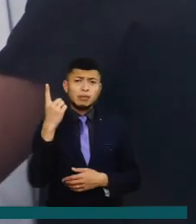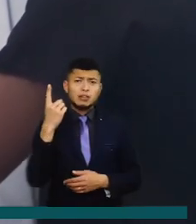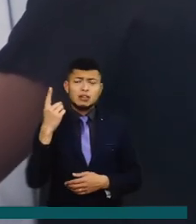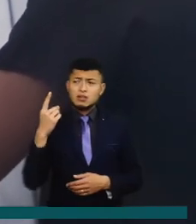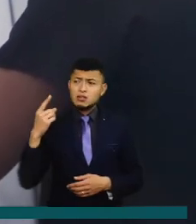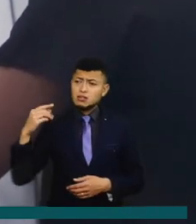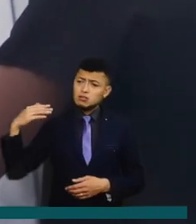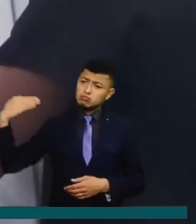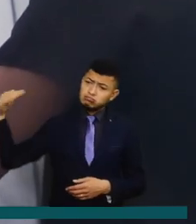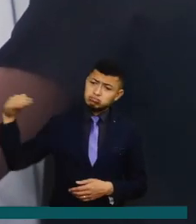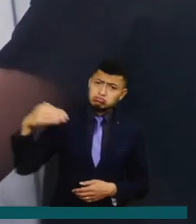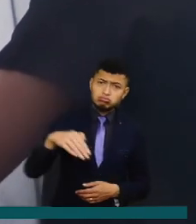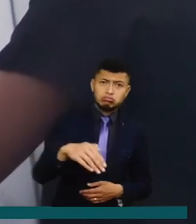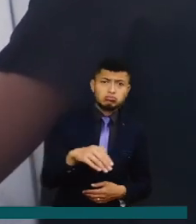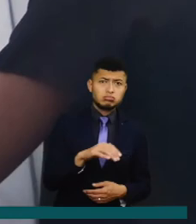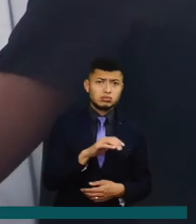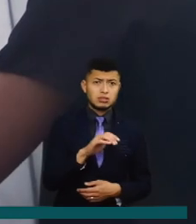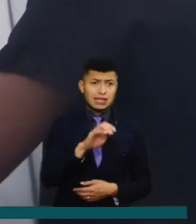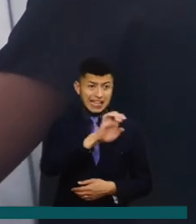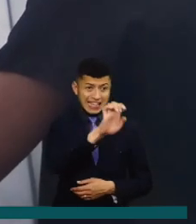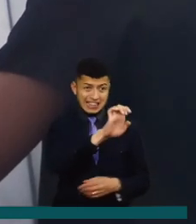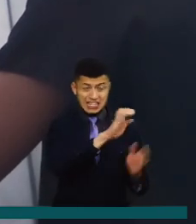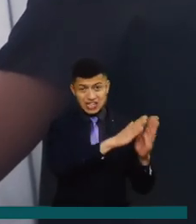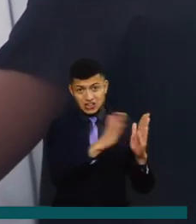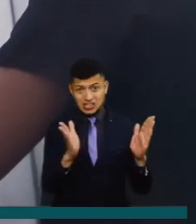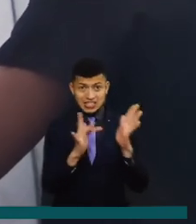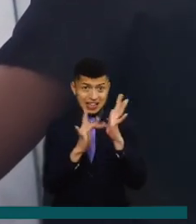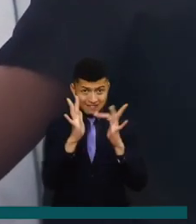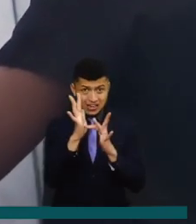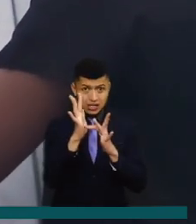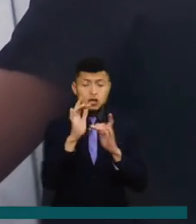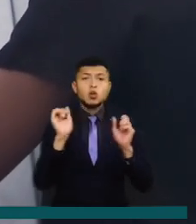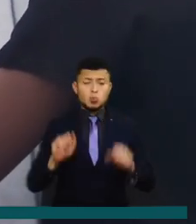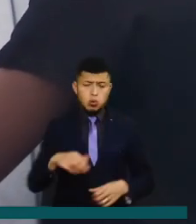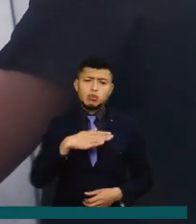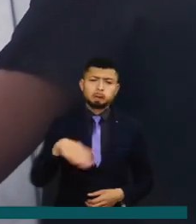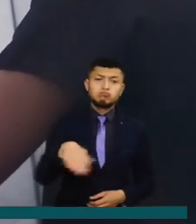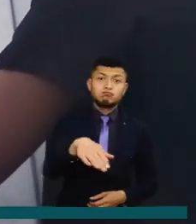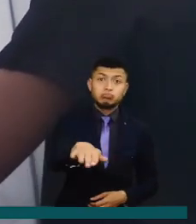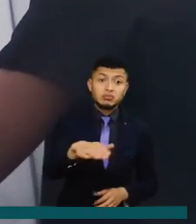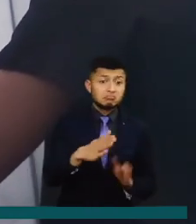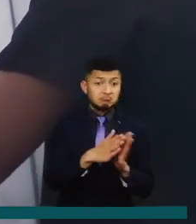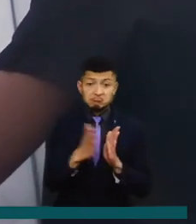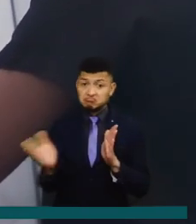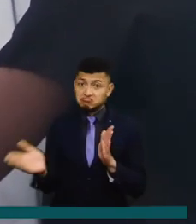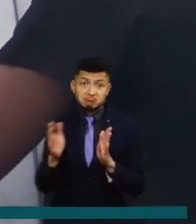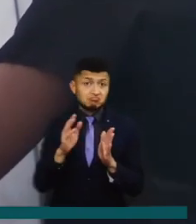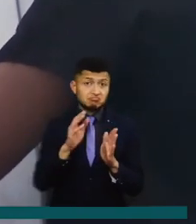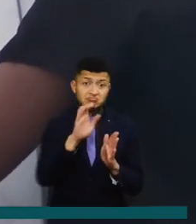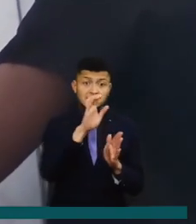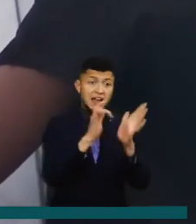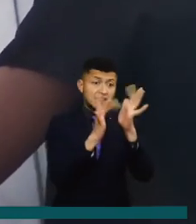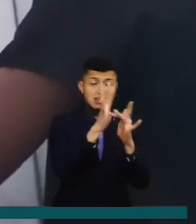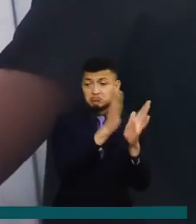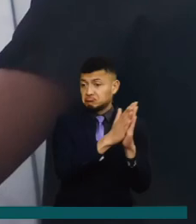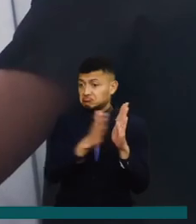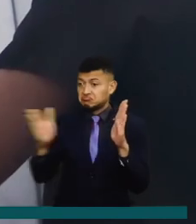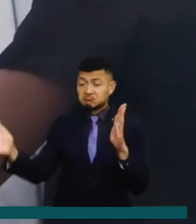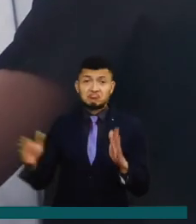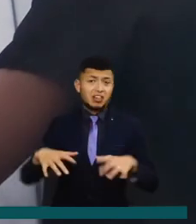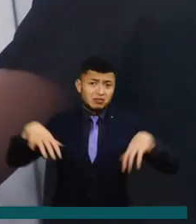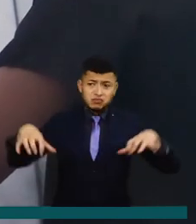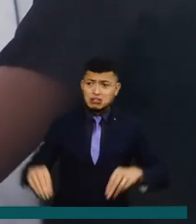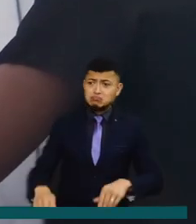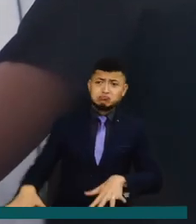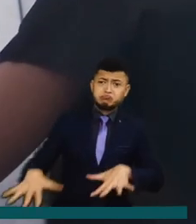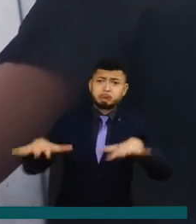bajar de enero hasta abril y de ahí para acá. No se puede venir por acá porque eso es una trocha. Se llueve, se